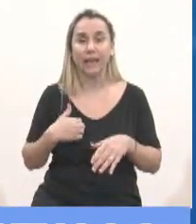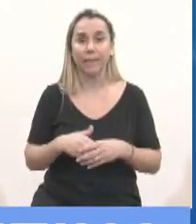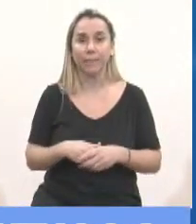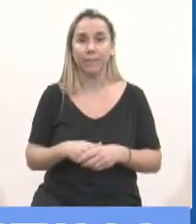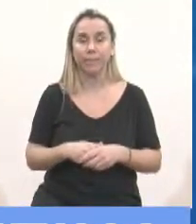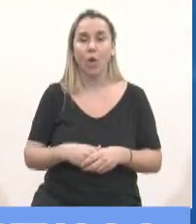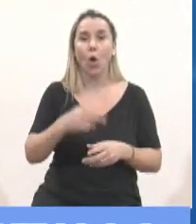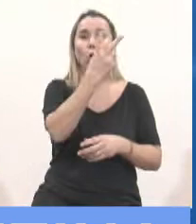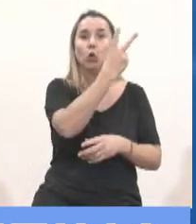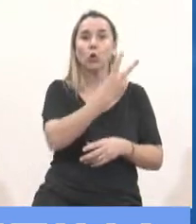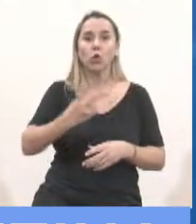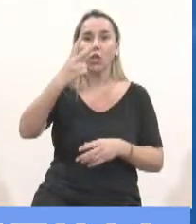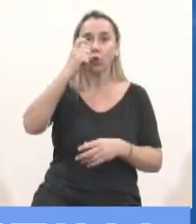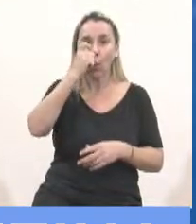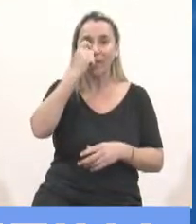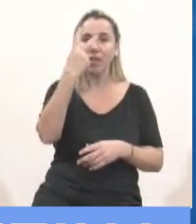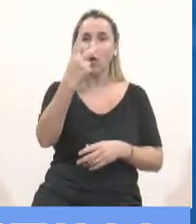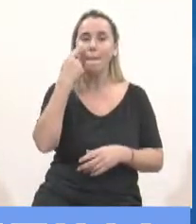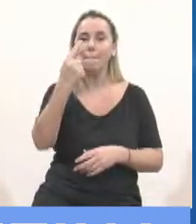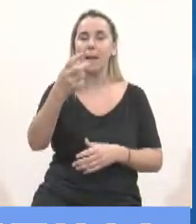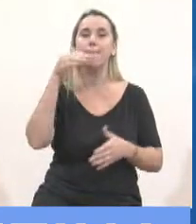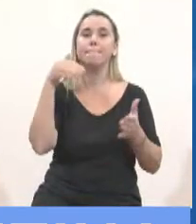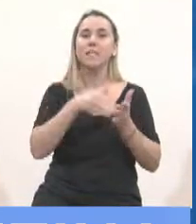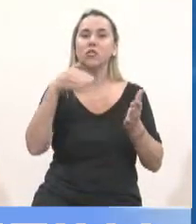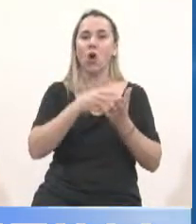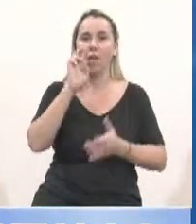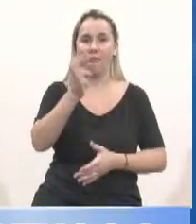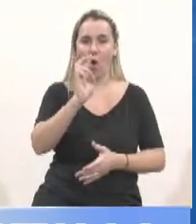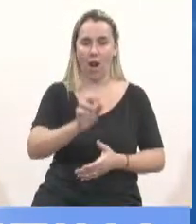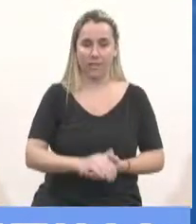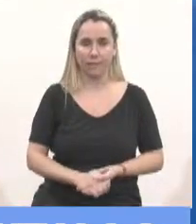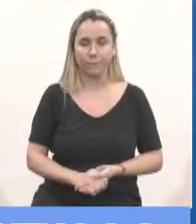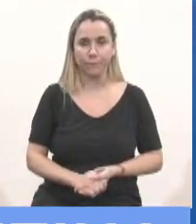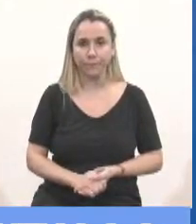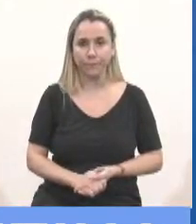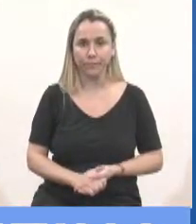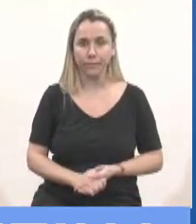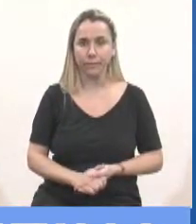era de 222 mil millones de dólares.